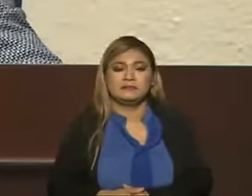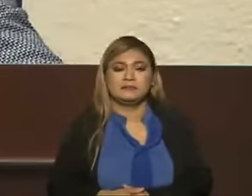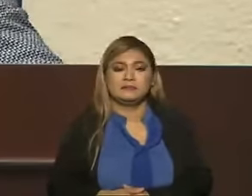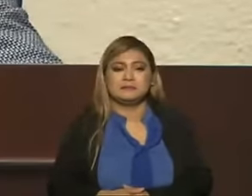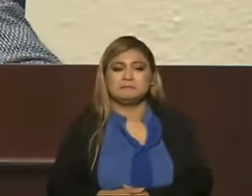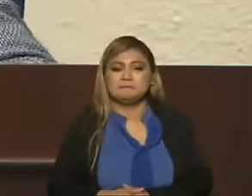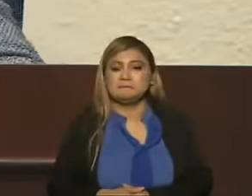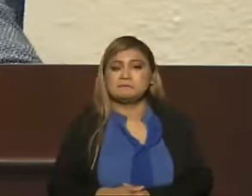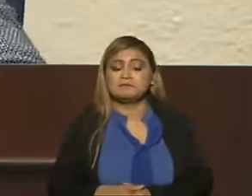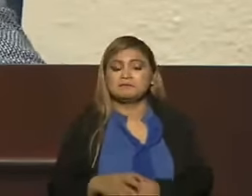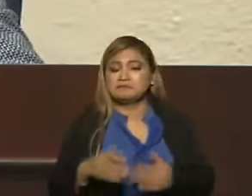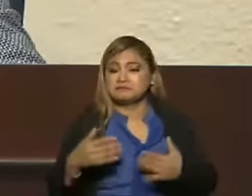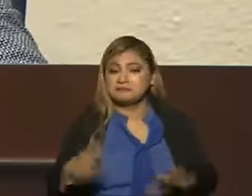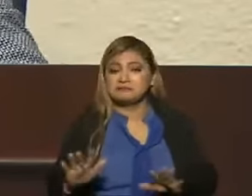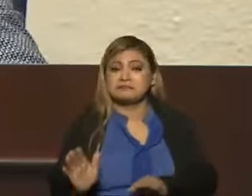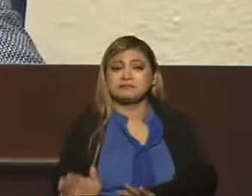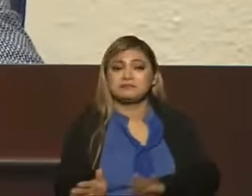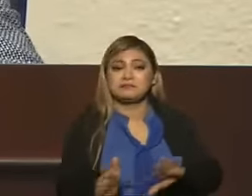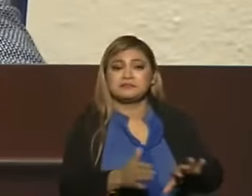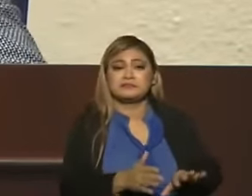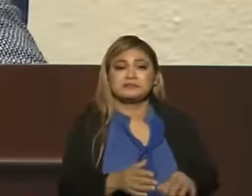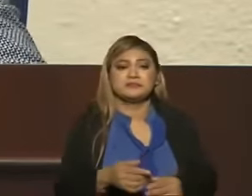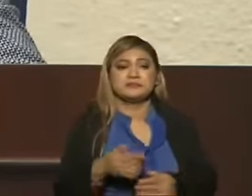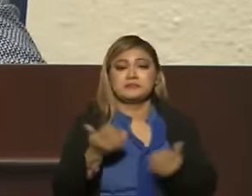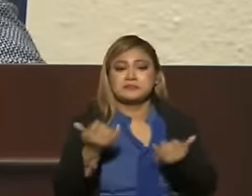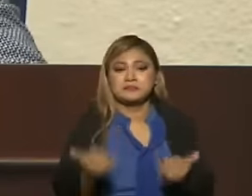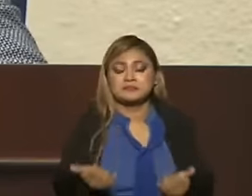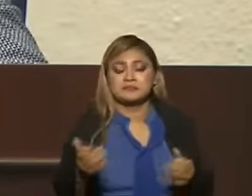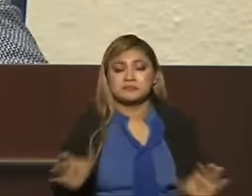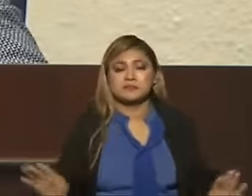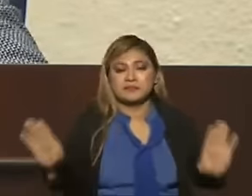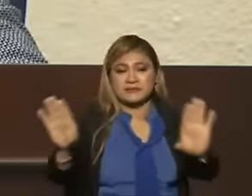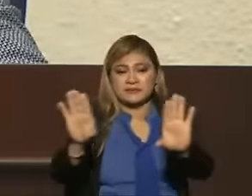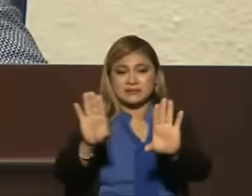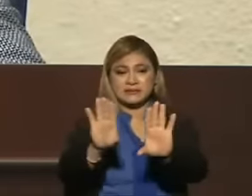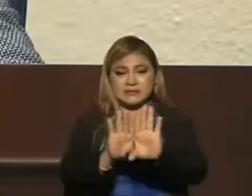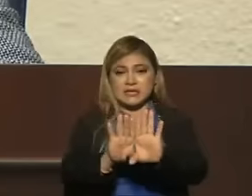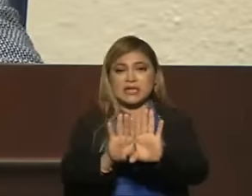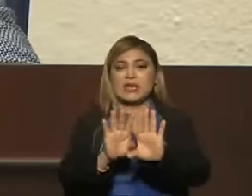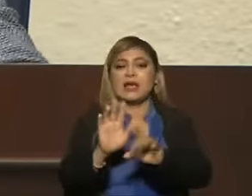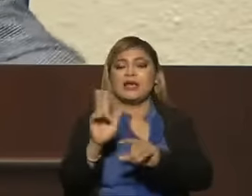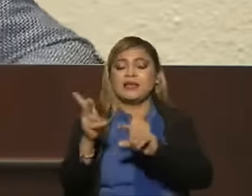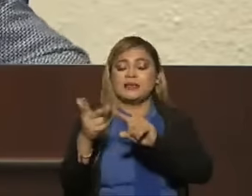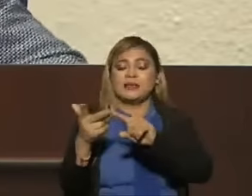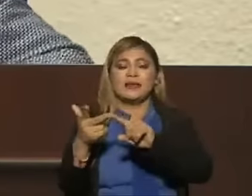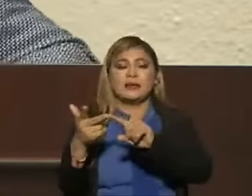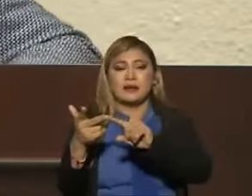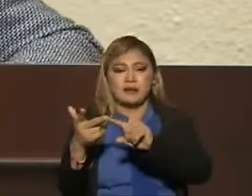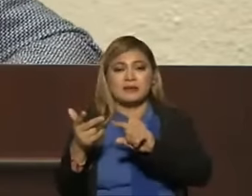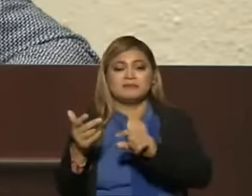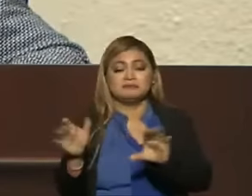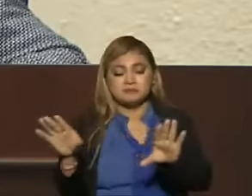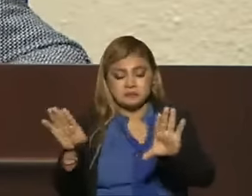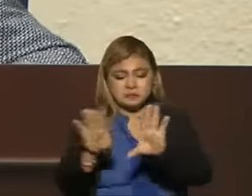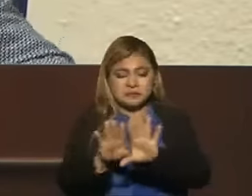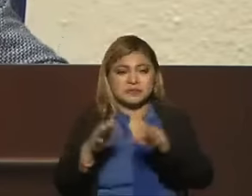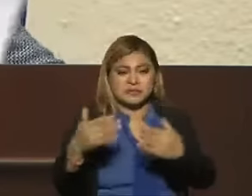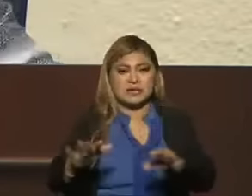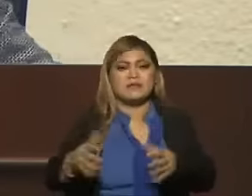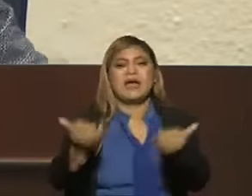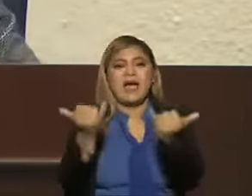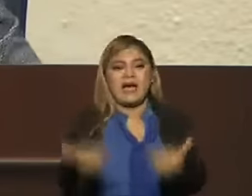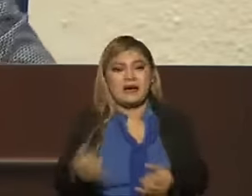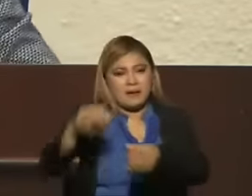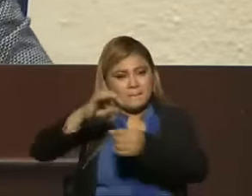Agotada la lista de oradores, anuncio que va a cerrarse el tercer debate. Queda cerrado. Vamos a la votación